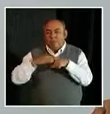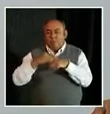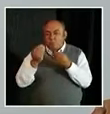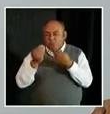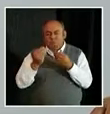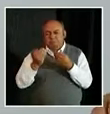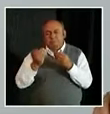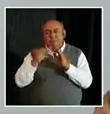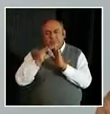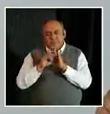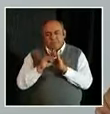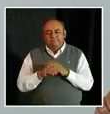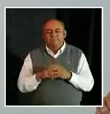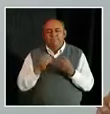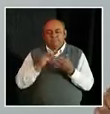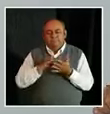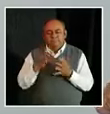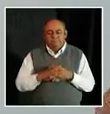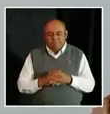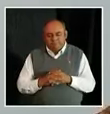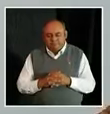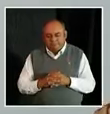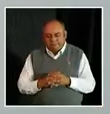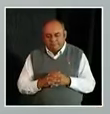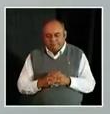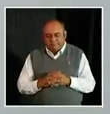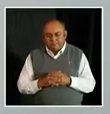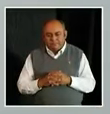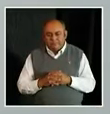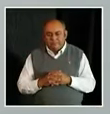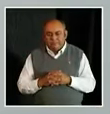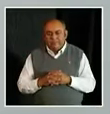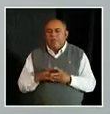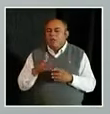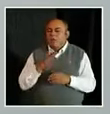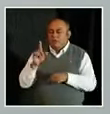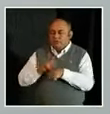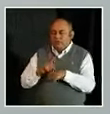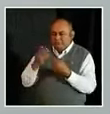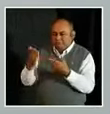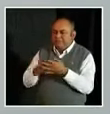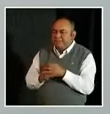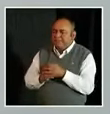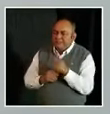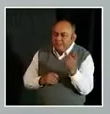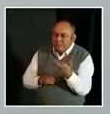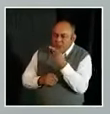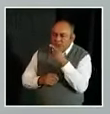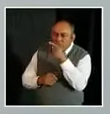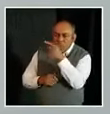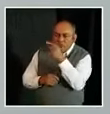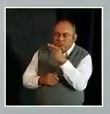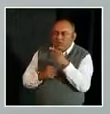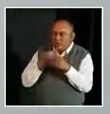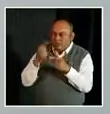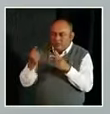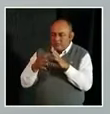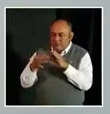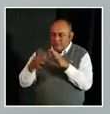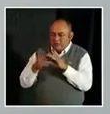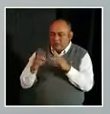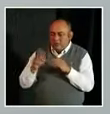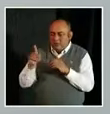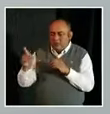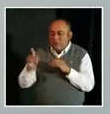tarifas. Muchas gracias. Buen día, arquitecto. ¿Cuál es el avance en el programa de modulación